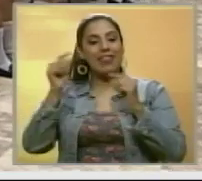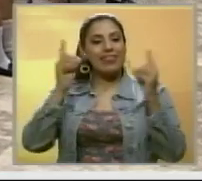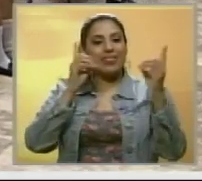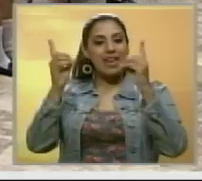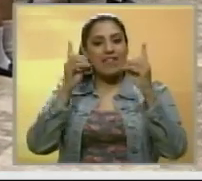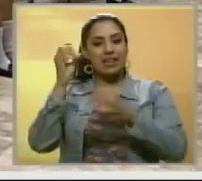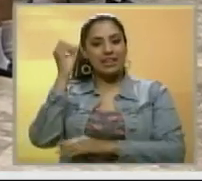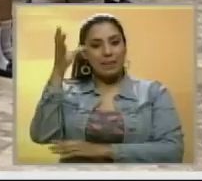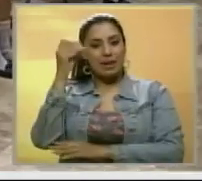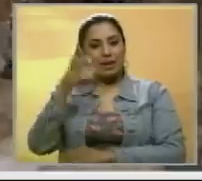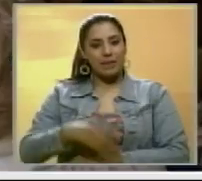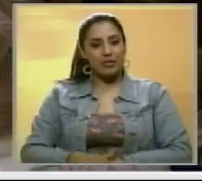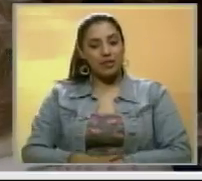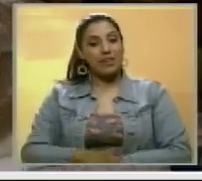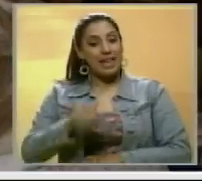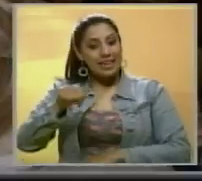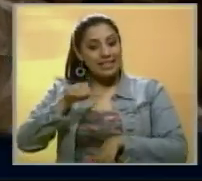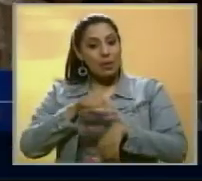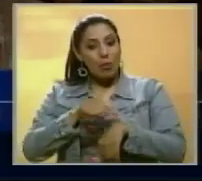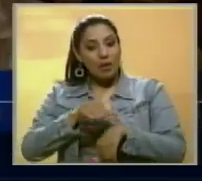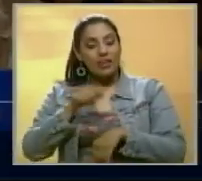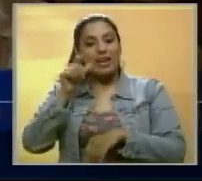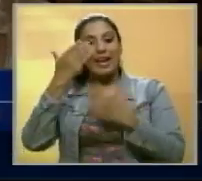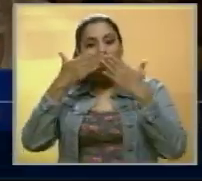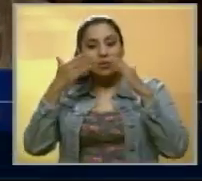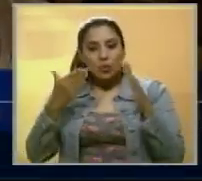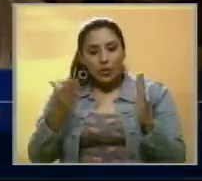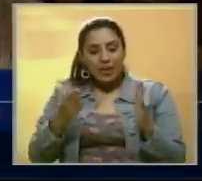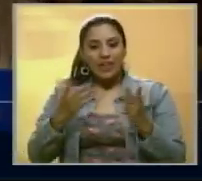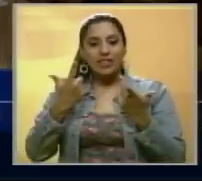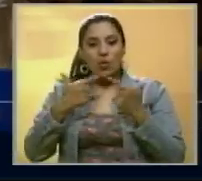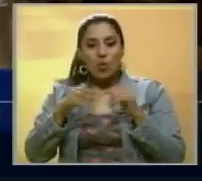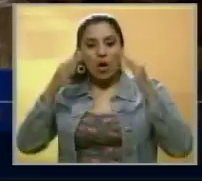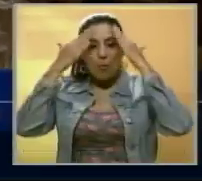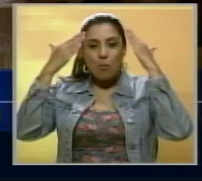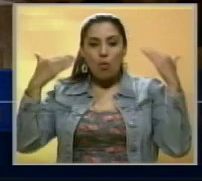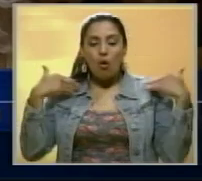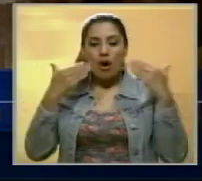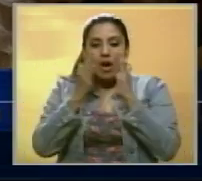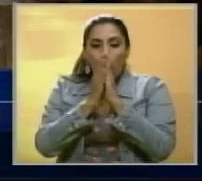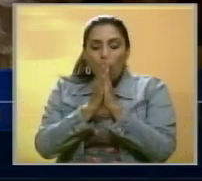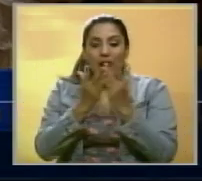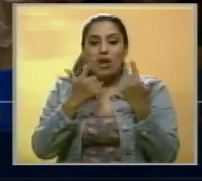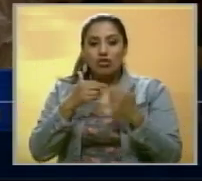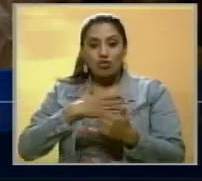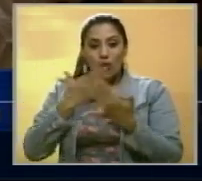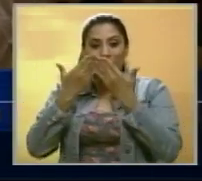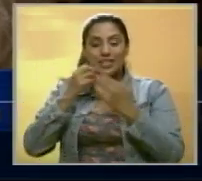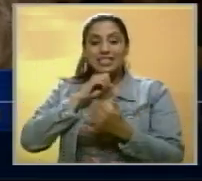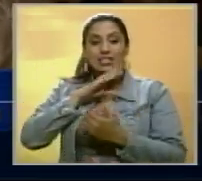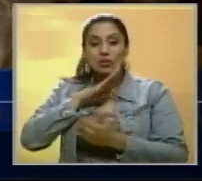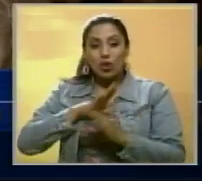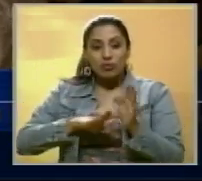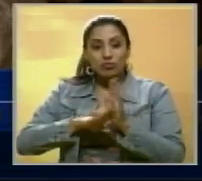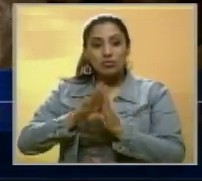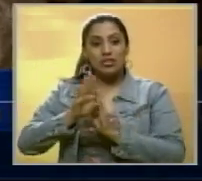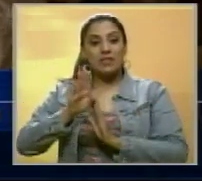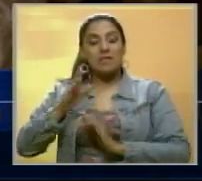debate parlamentario. En este momento están aquí los alumnos del San José de Tarbes, colegio donde yo estudié y